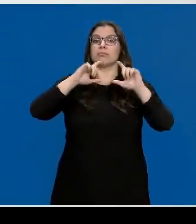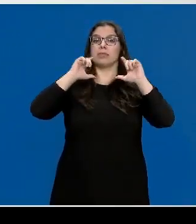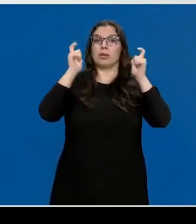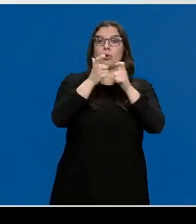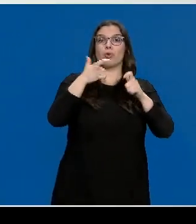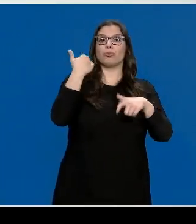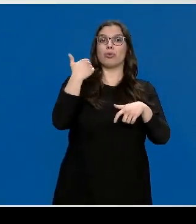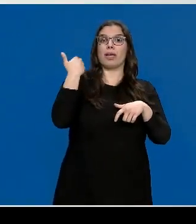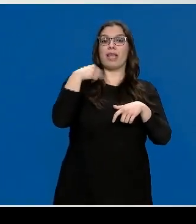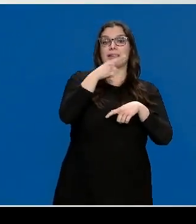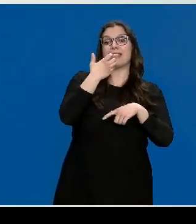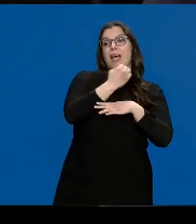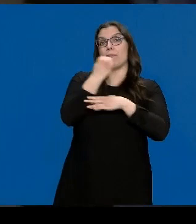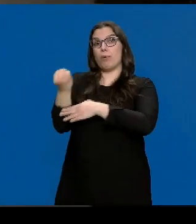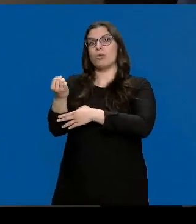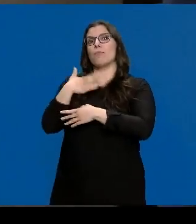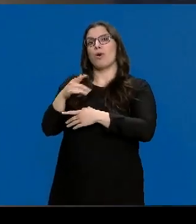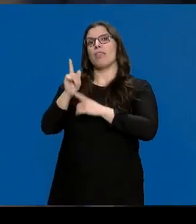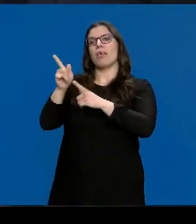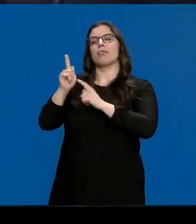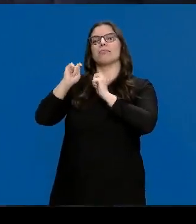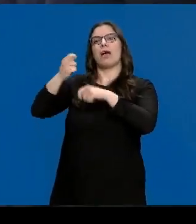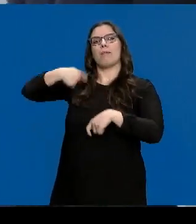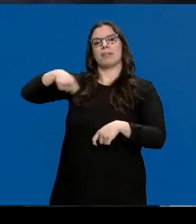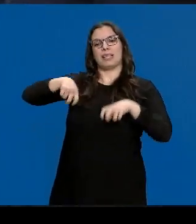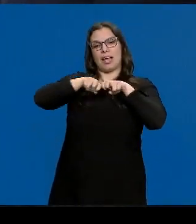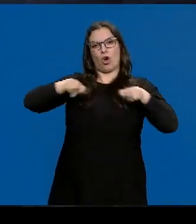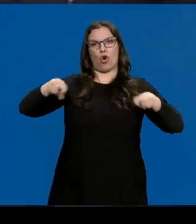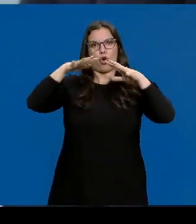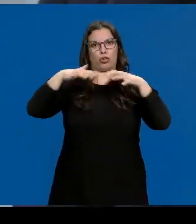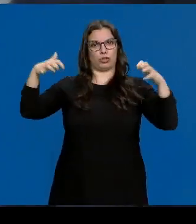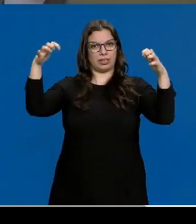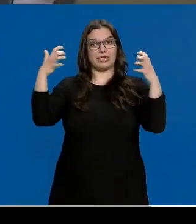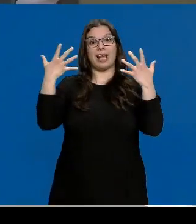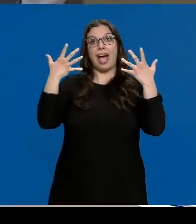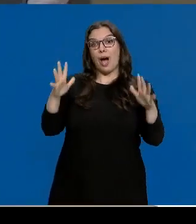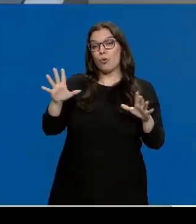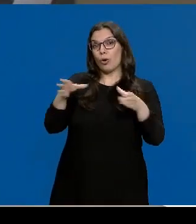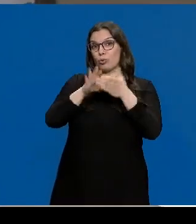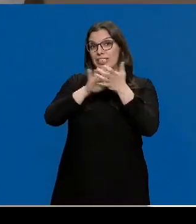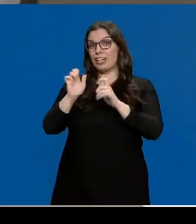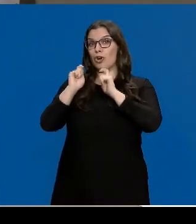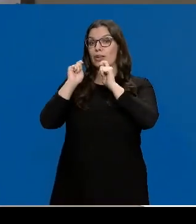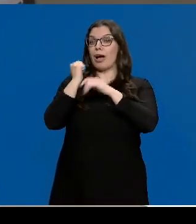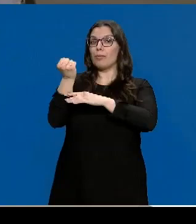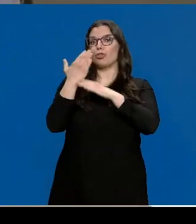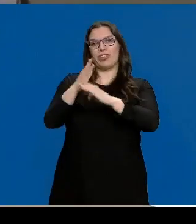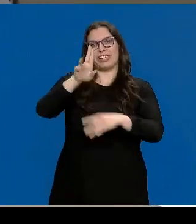los populares podrían asegurarse la presidencia del Parlamento Autonómico, aunque no la de la Junta de Castilla y León.